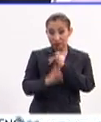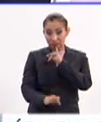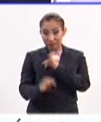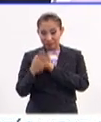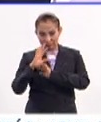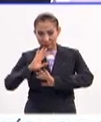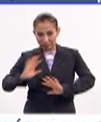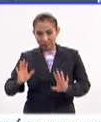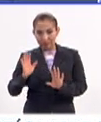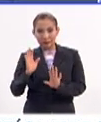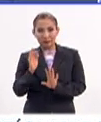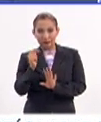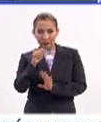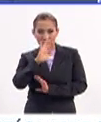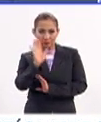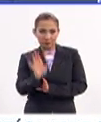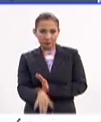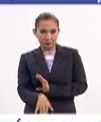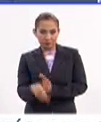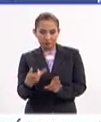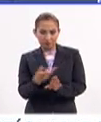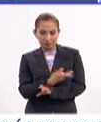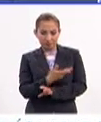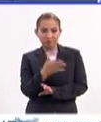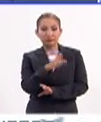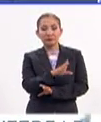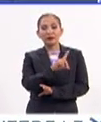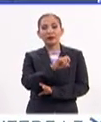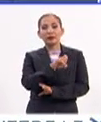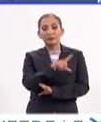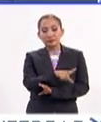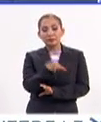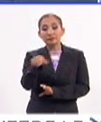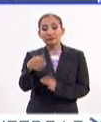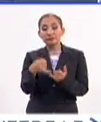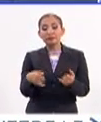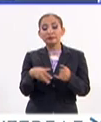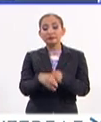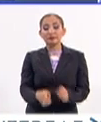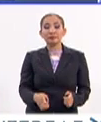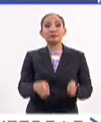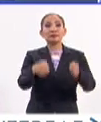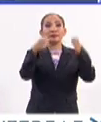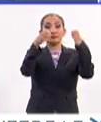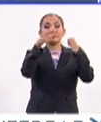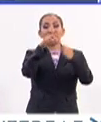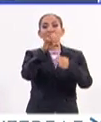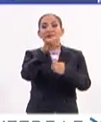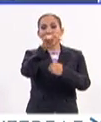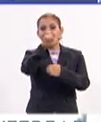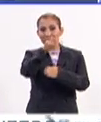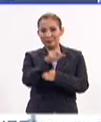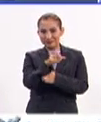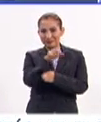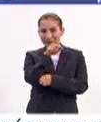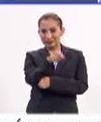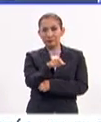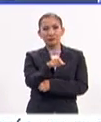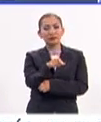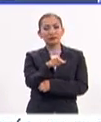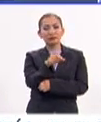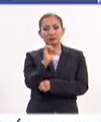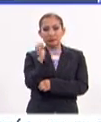se dio, ya pues había fallecido don Daniel, se inauguró el edificio del Colegio de México